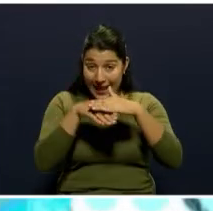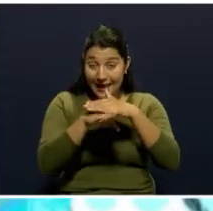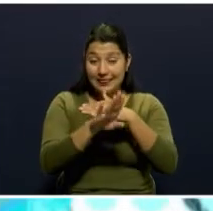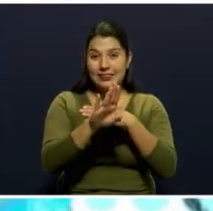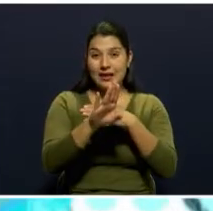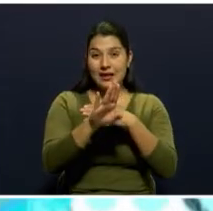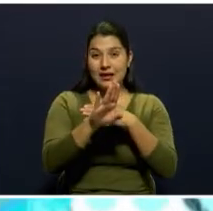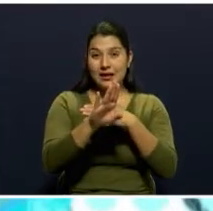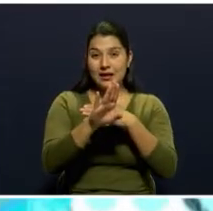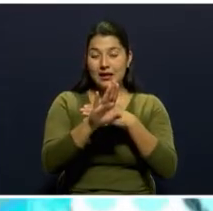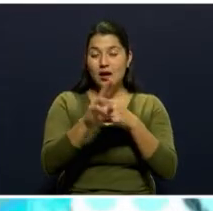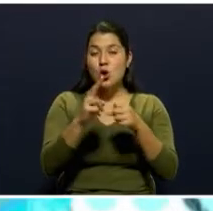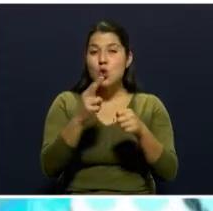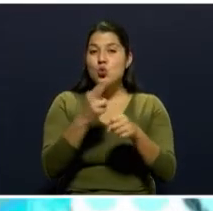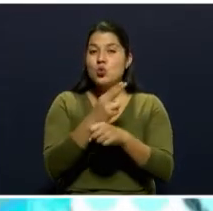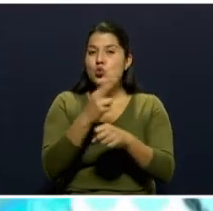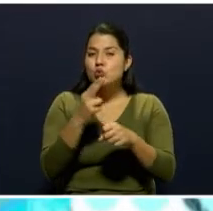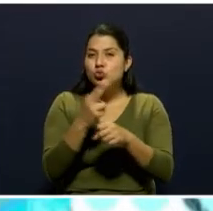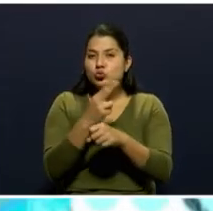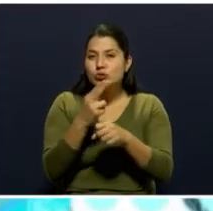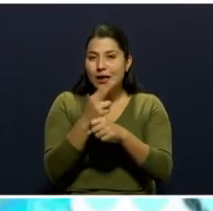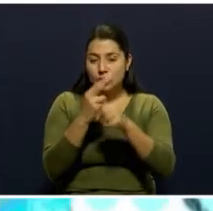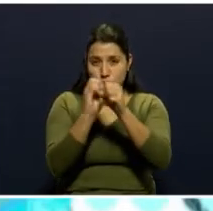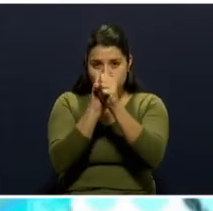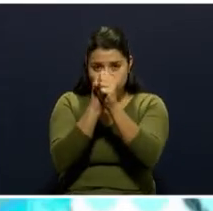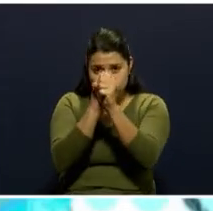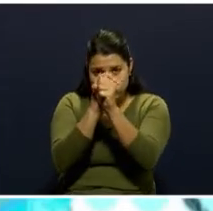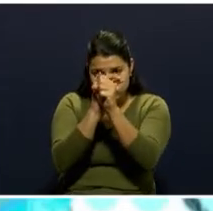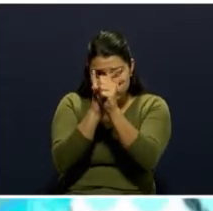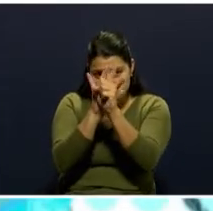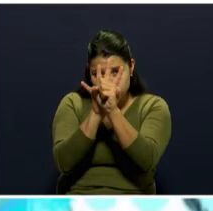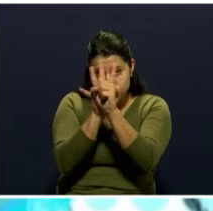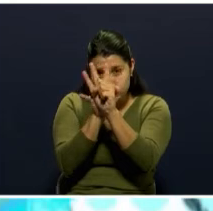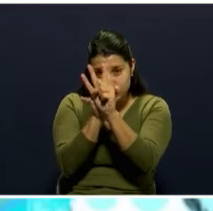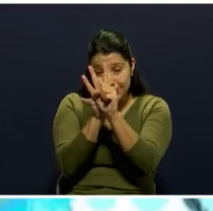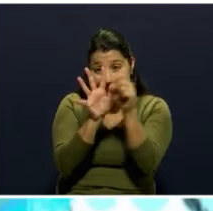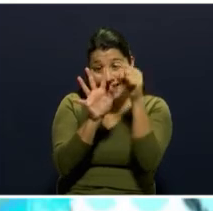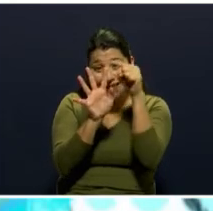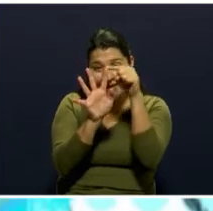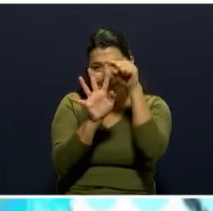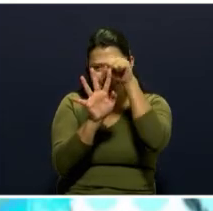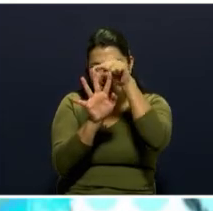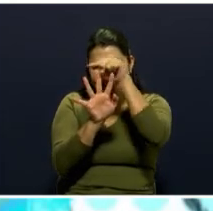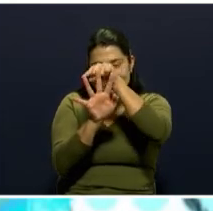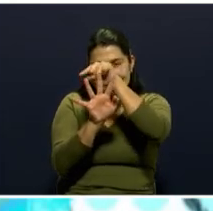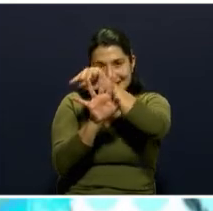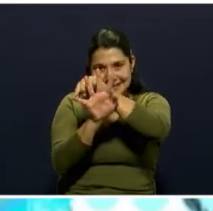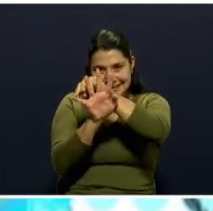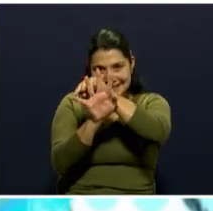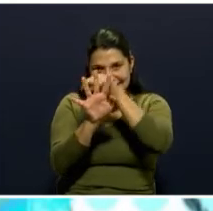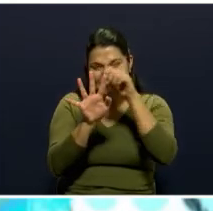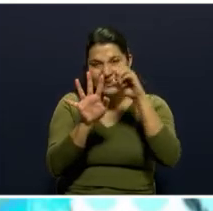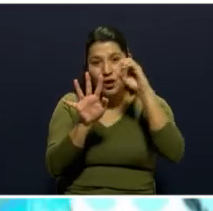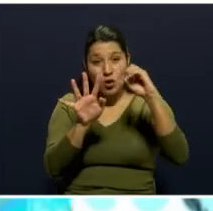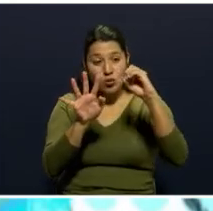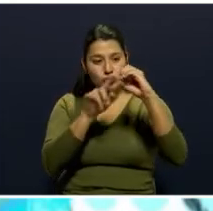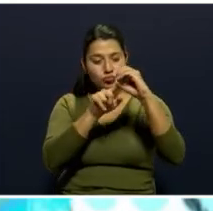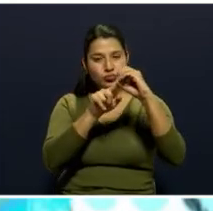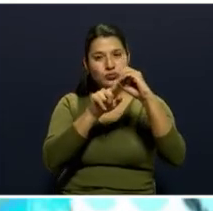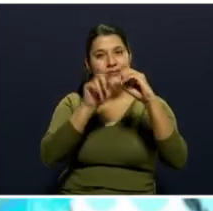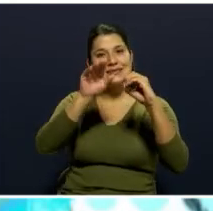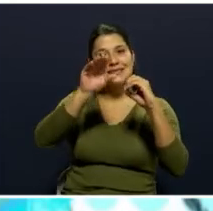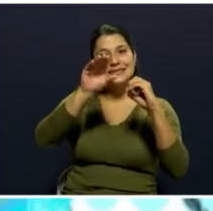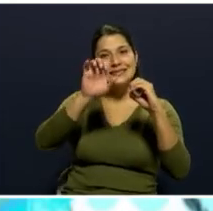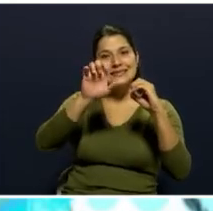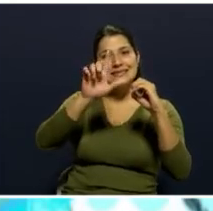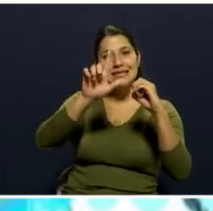utilizando la puntita que tiene en su corona para enlazarse con estas dos proteínas